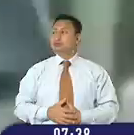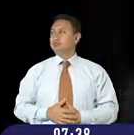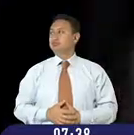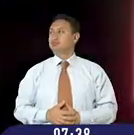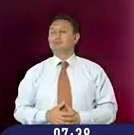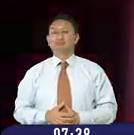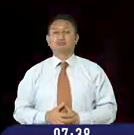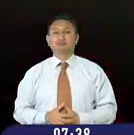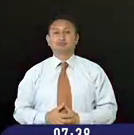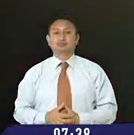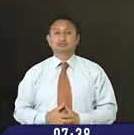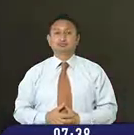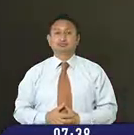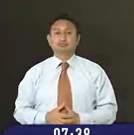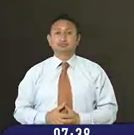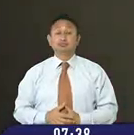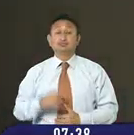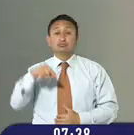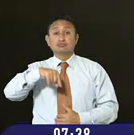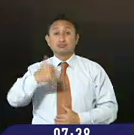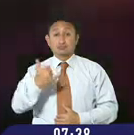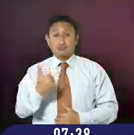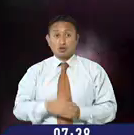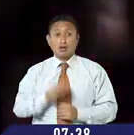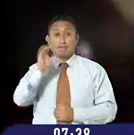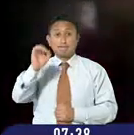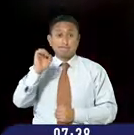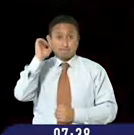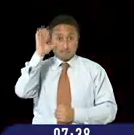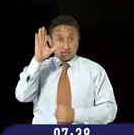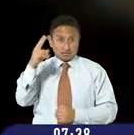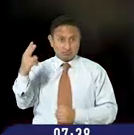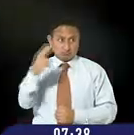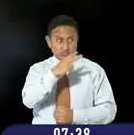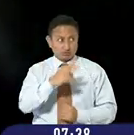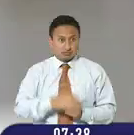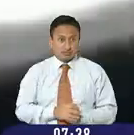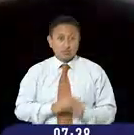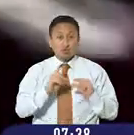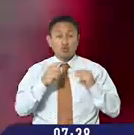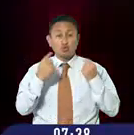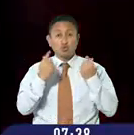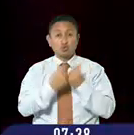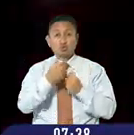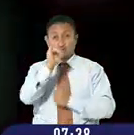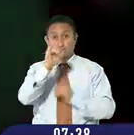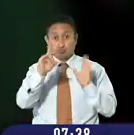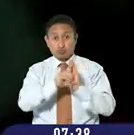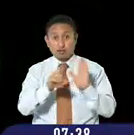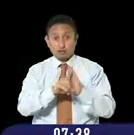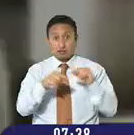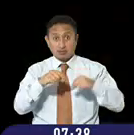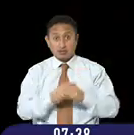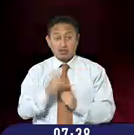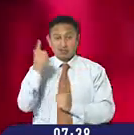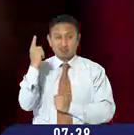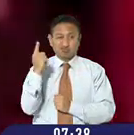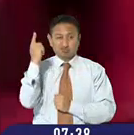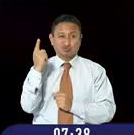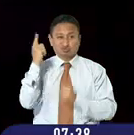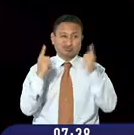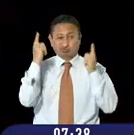En torno a estos hechos se hizo viral un video en el que se puede apreciar a grupos delincuenciales realizando disparos y